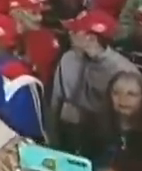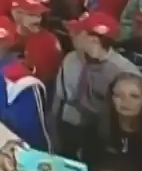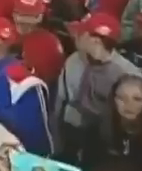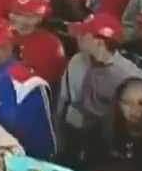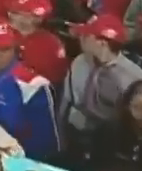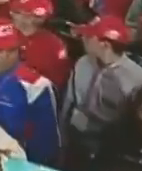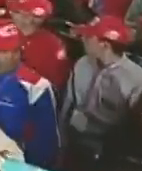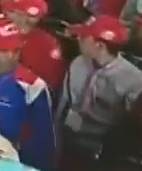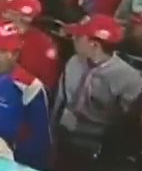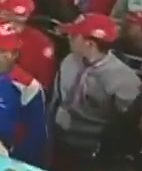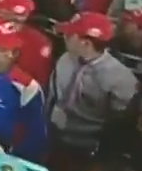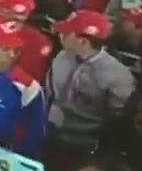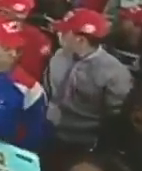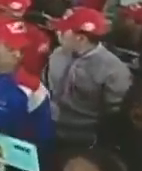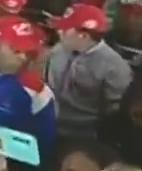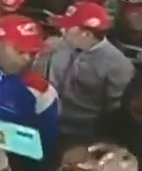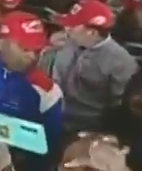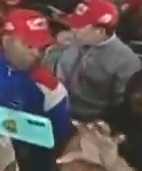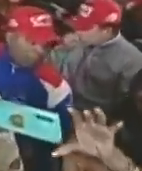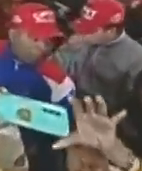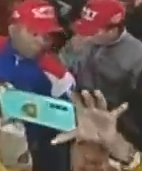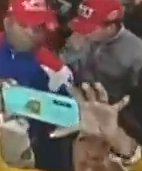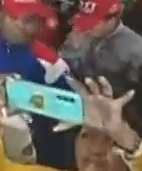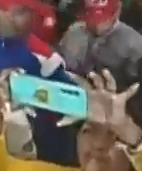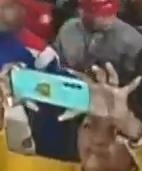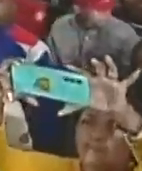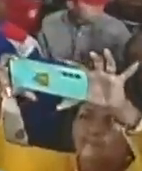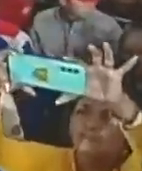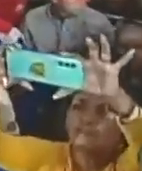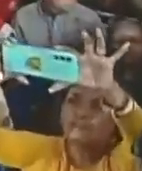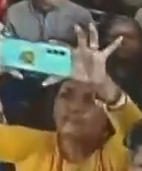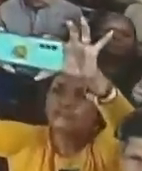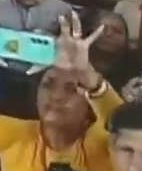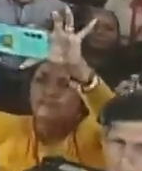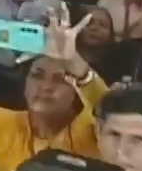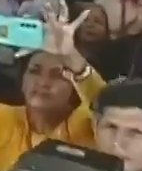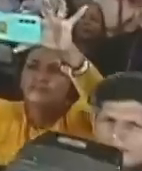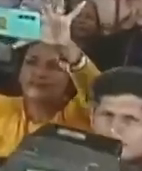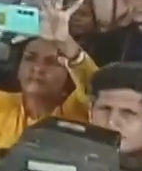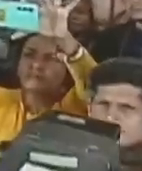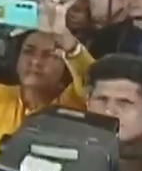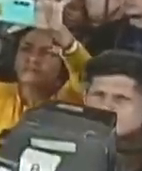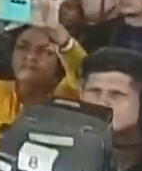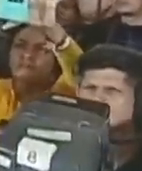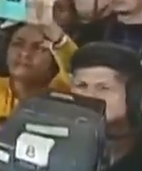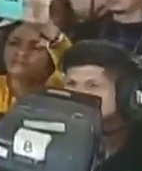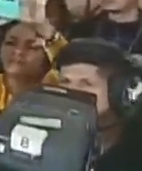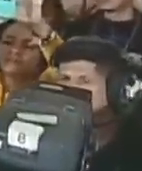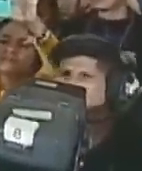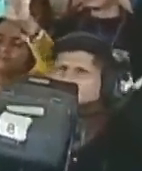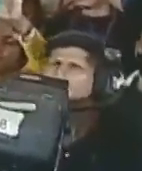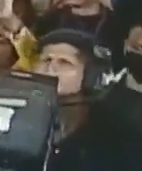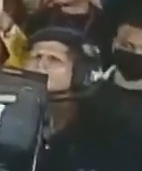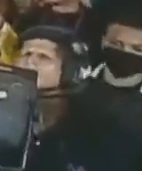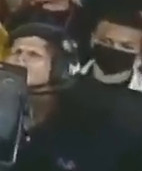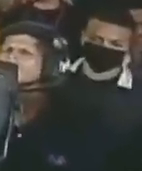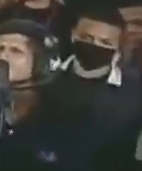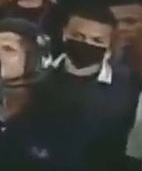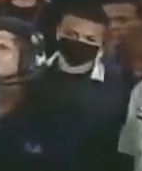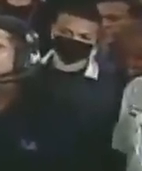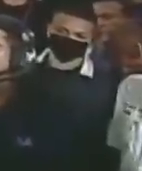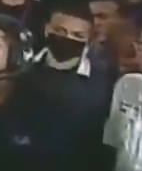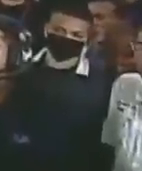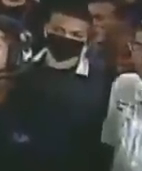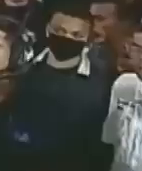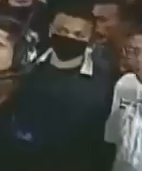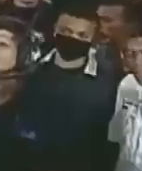la empresa. Es necesario destacar un dato importante, sobre todo las vocerías de los CPT, que